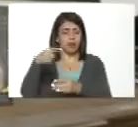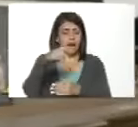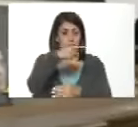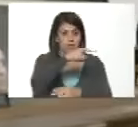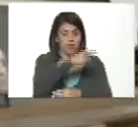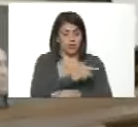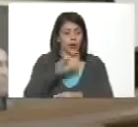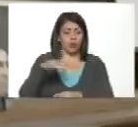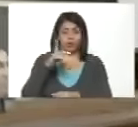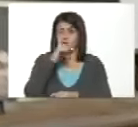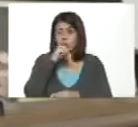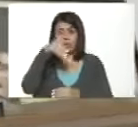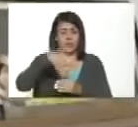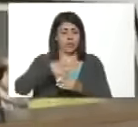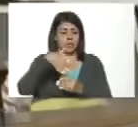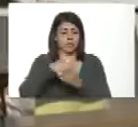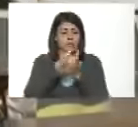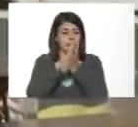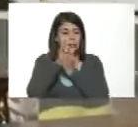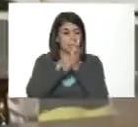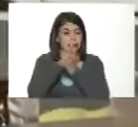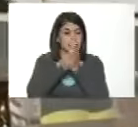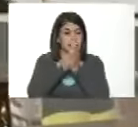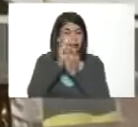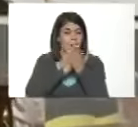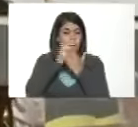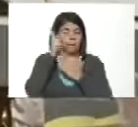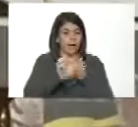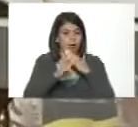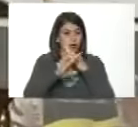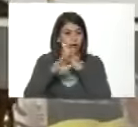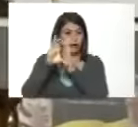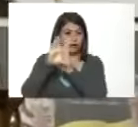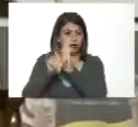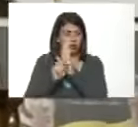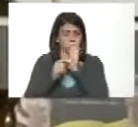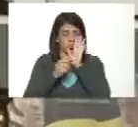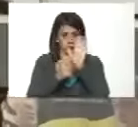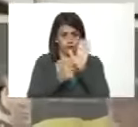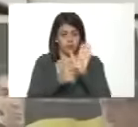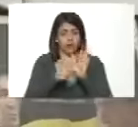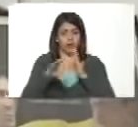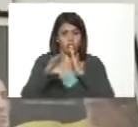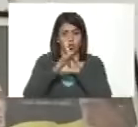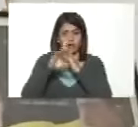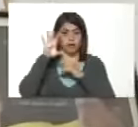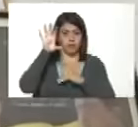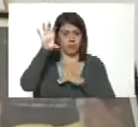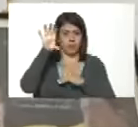y cuando no hay elecciones están conspirando contra esta constitución contra el país